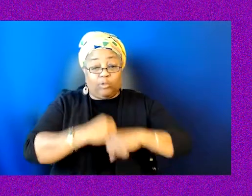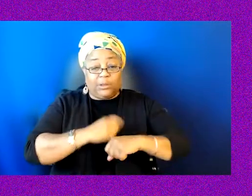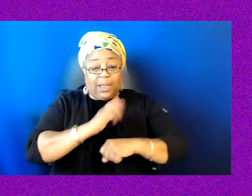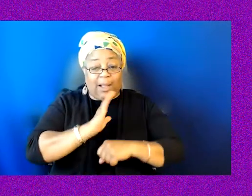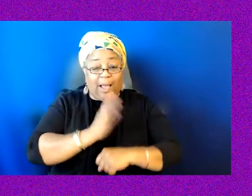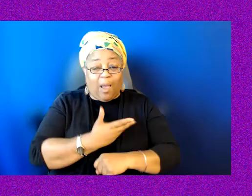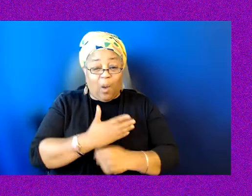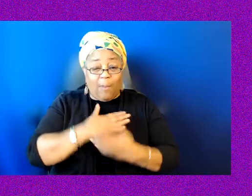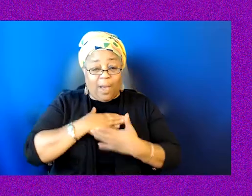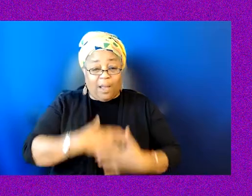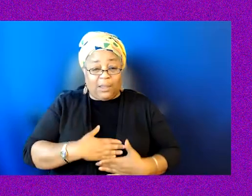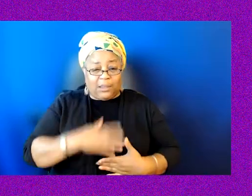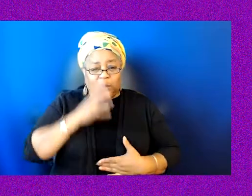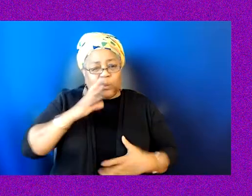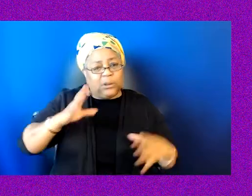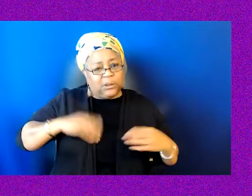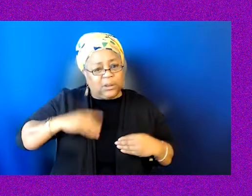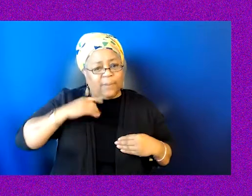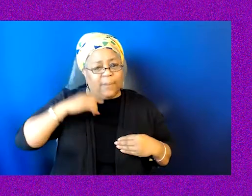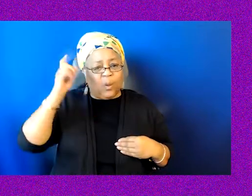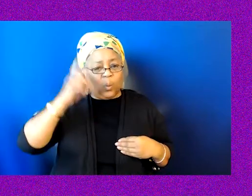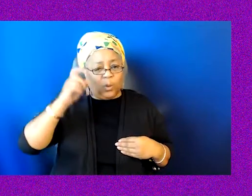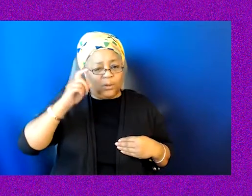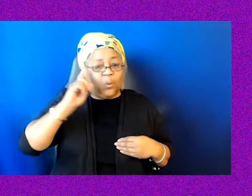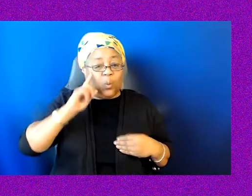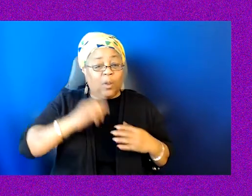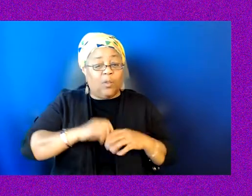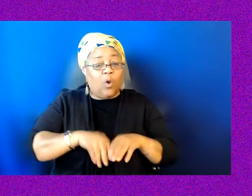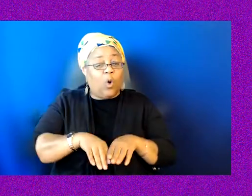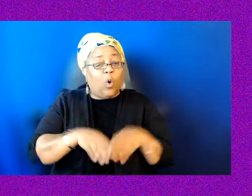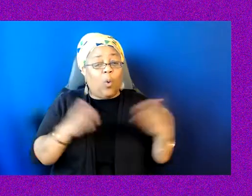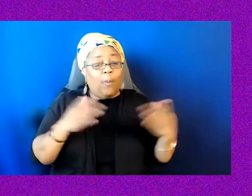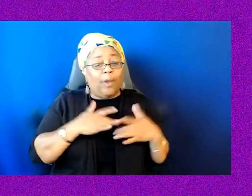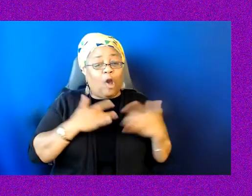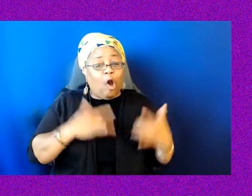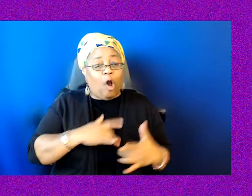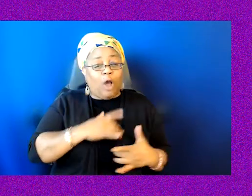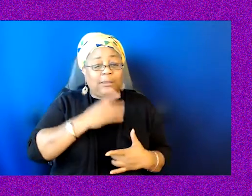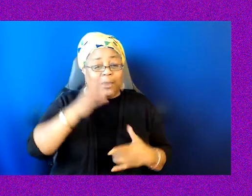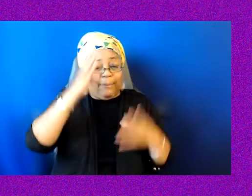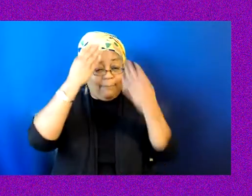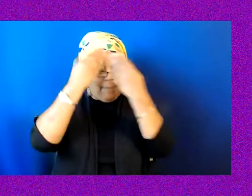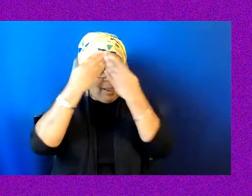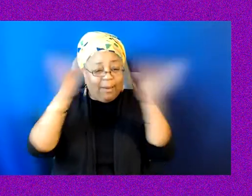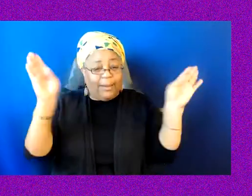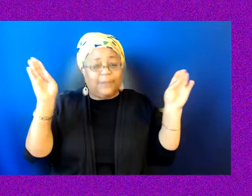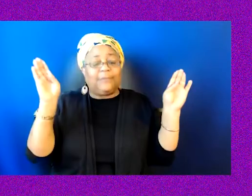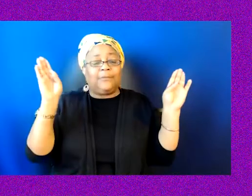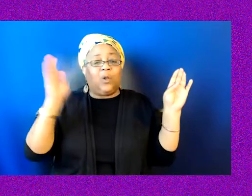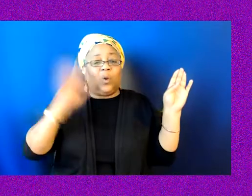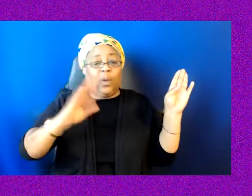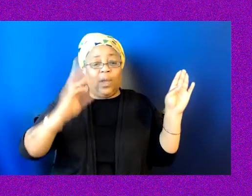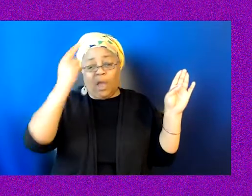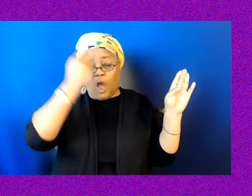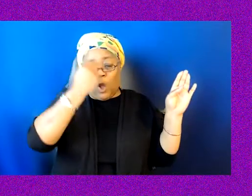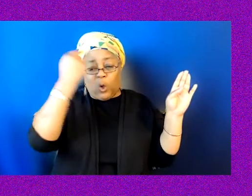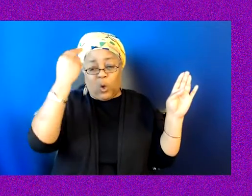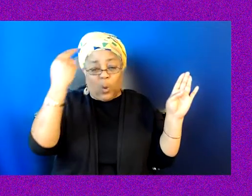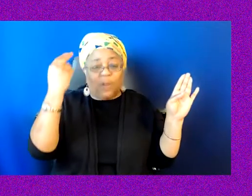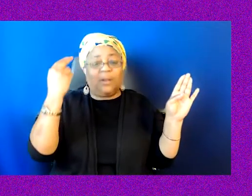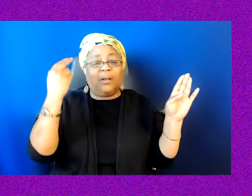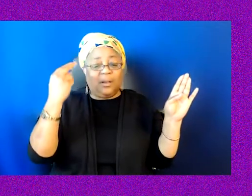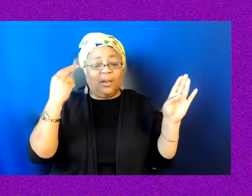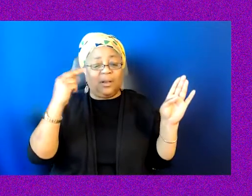nuestro cuerpo. We accept their wisdoms with full hearts and open minds. Aceptamos su sabiduría con mente y